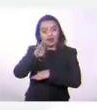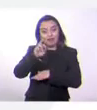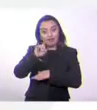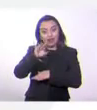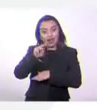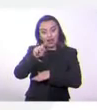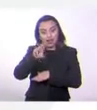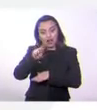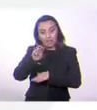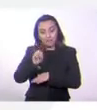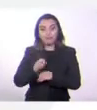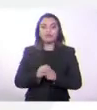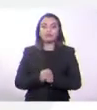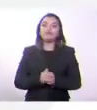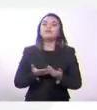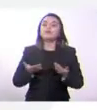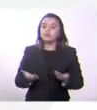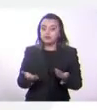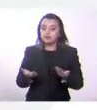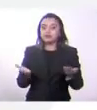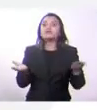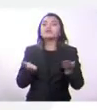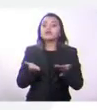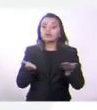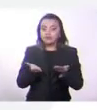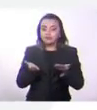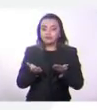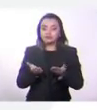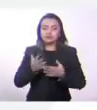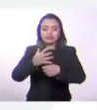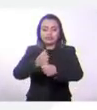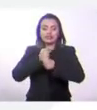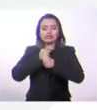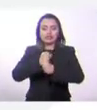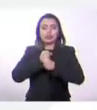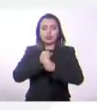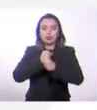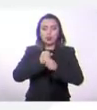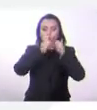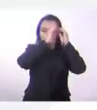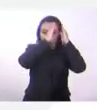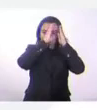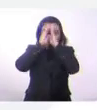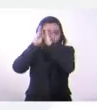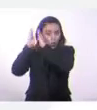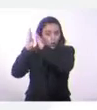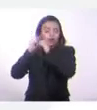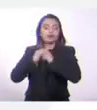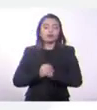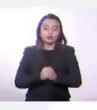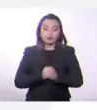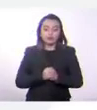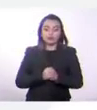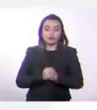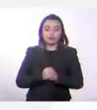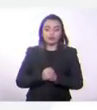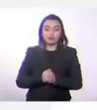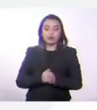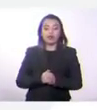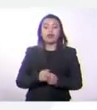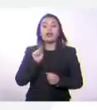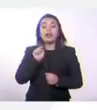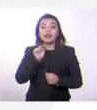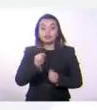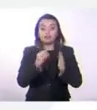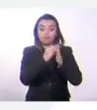una estructura definida y esta será introducción, desarrollo y conclusión. En la introducción se